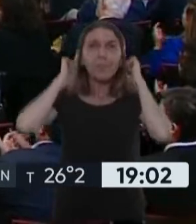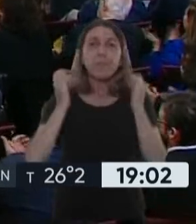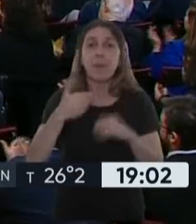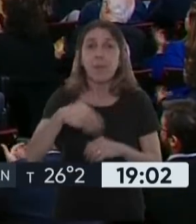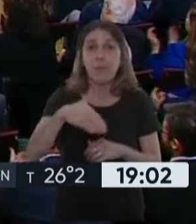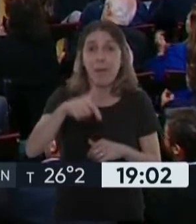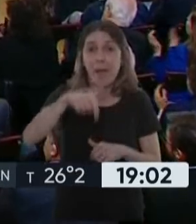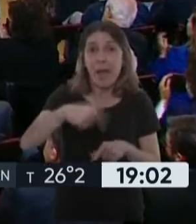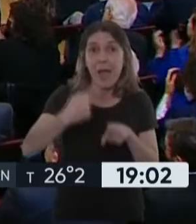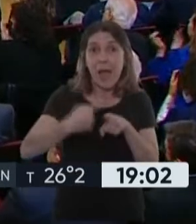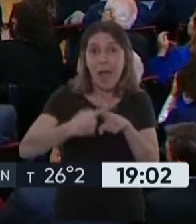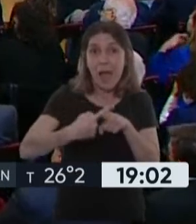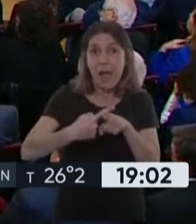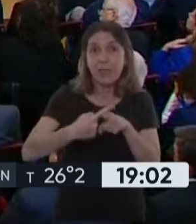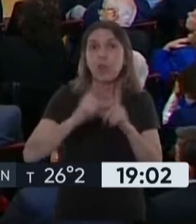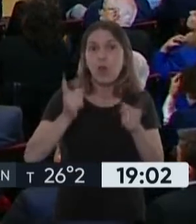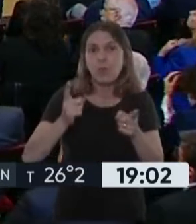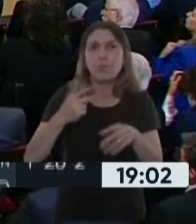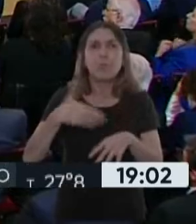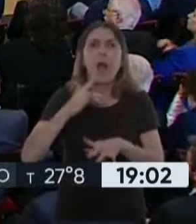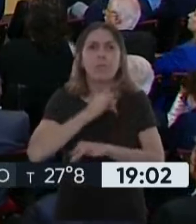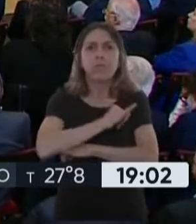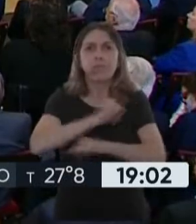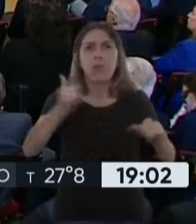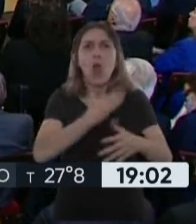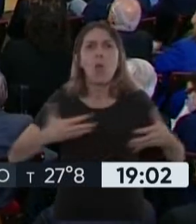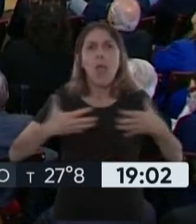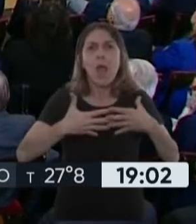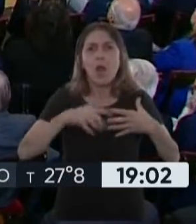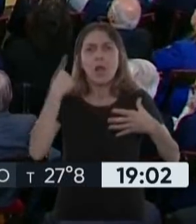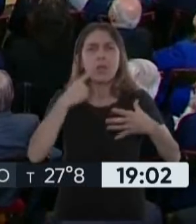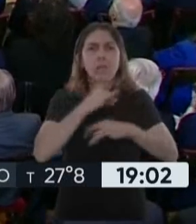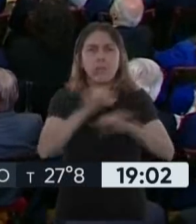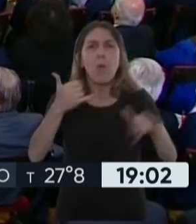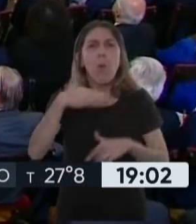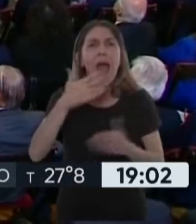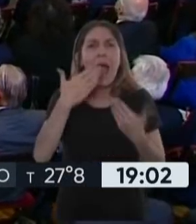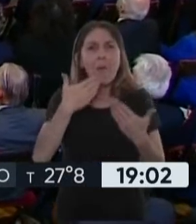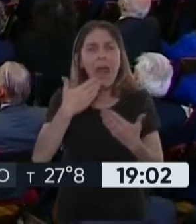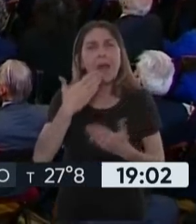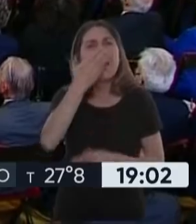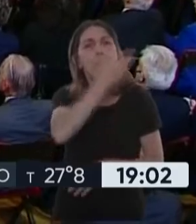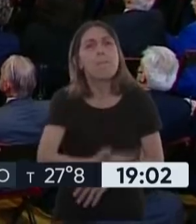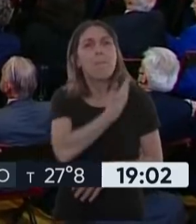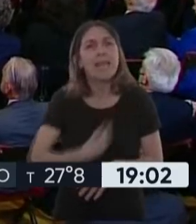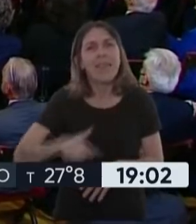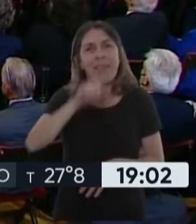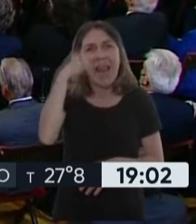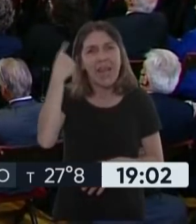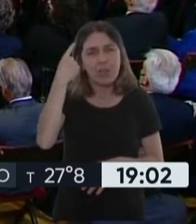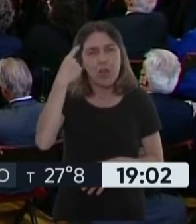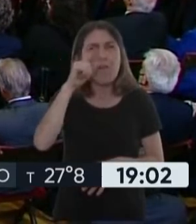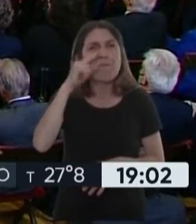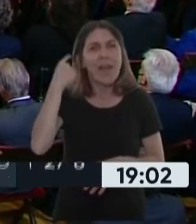Seguidamente, en este acto en que se realizan anuncios del Gobierno Nacional, escuchamos la palabra del señor Presidente de la